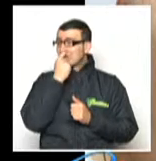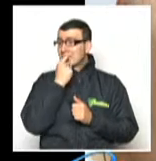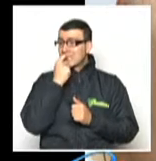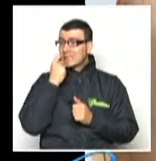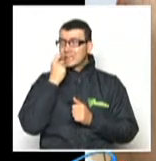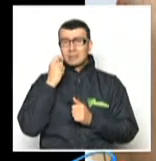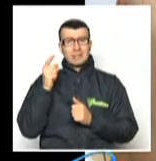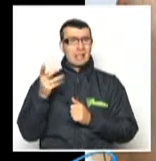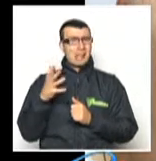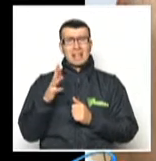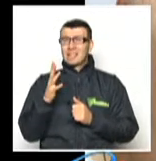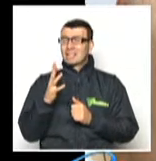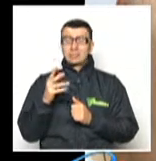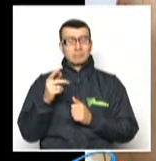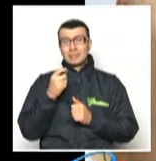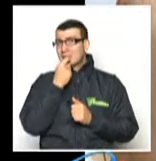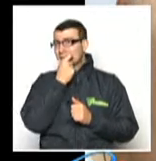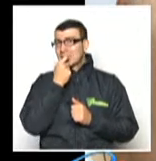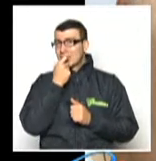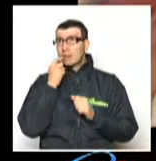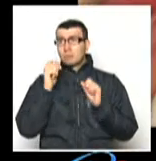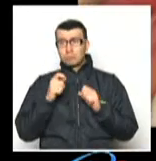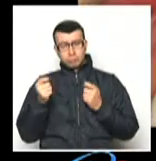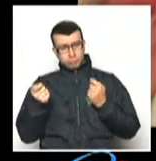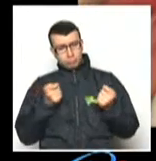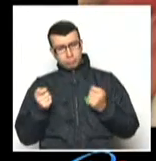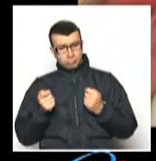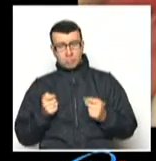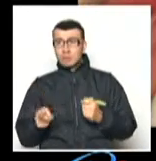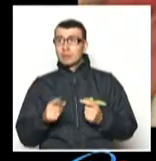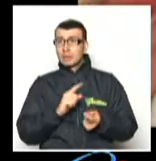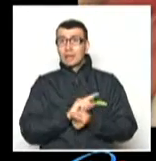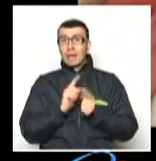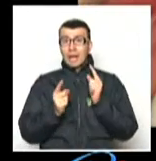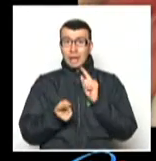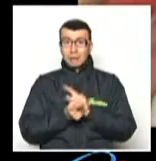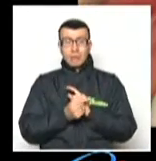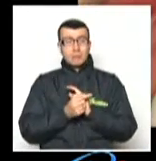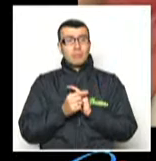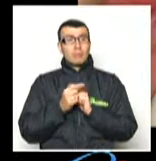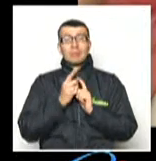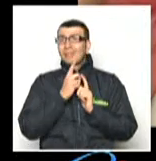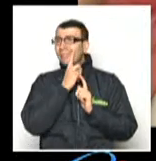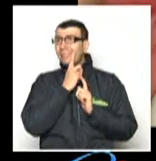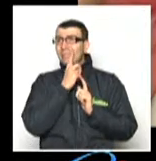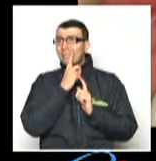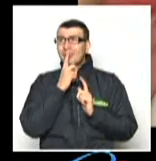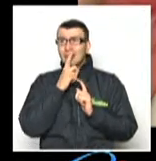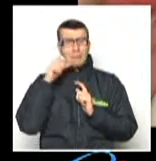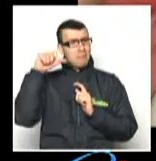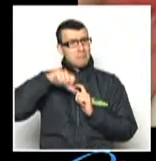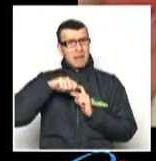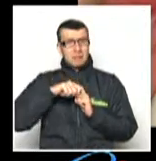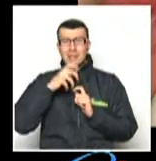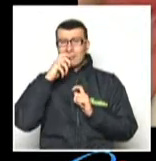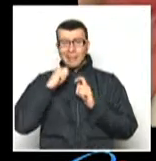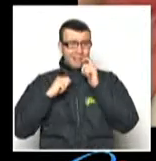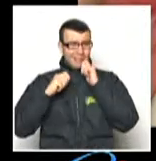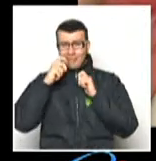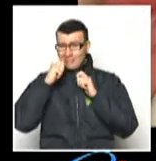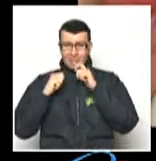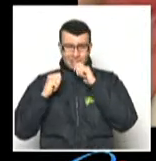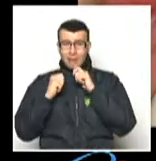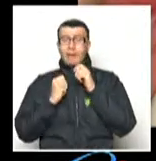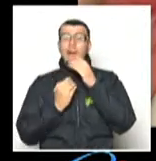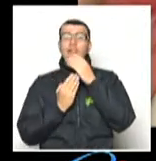muy malos y pudimos hacer un tratamiento en el cual cambiamos todos sus dientes naturales que estaban supremamente malos por una prótesis fija que no